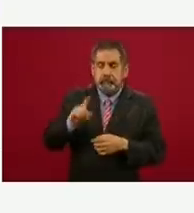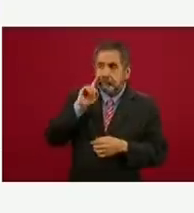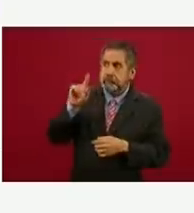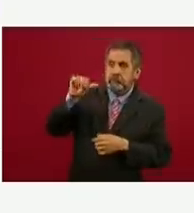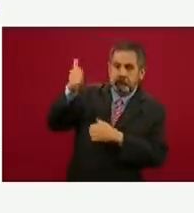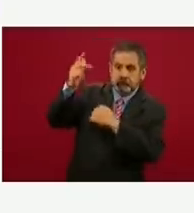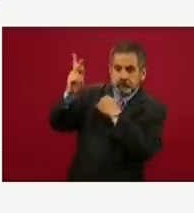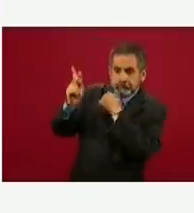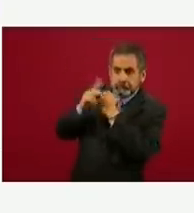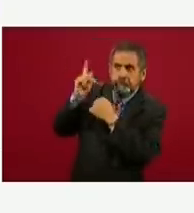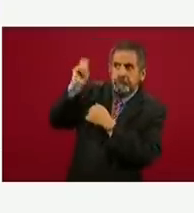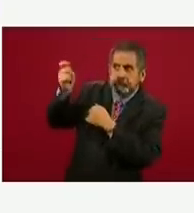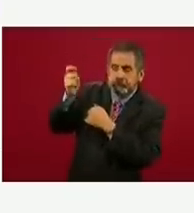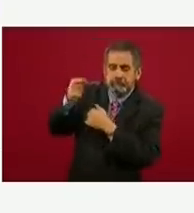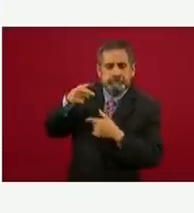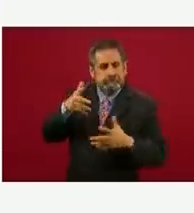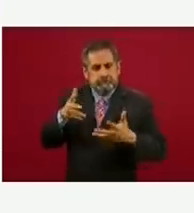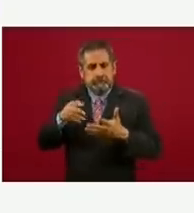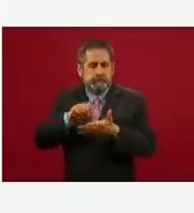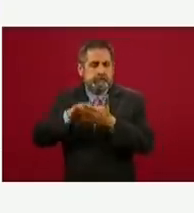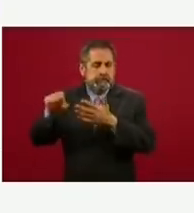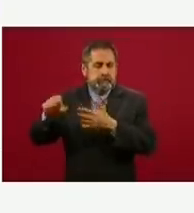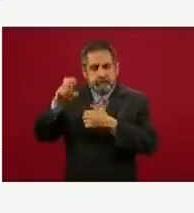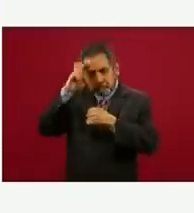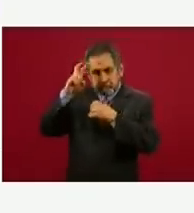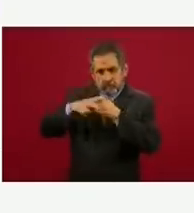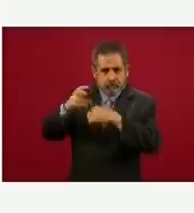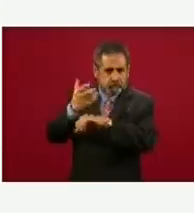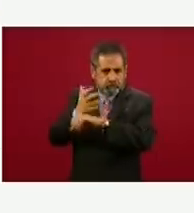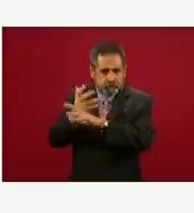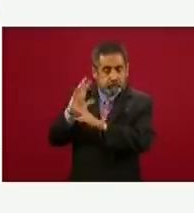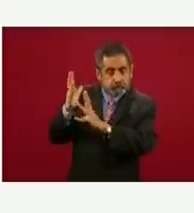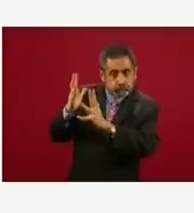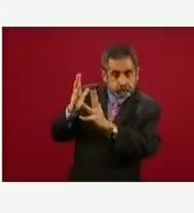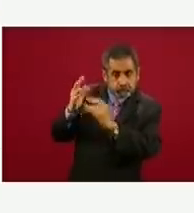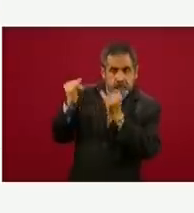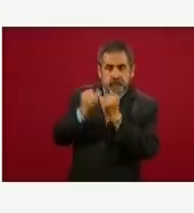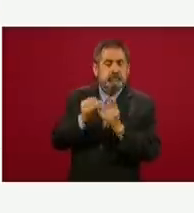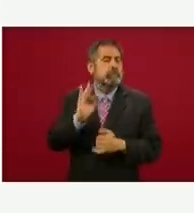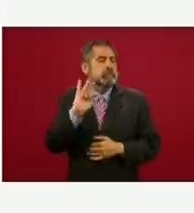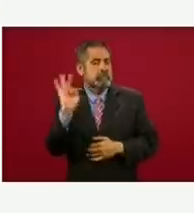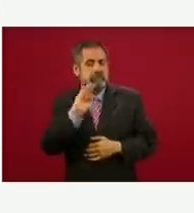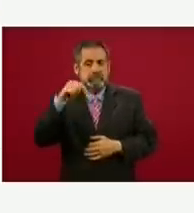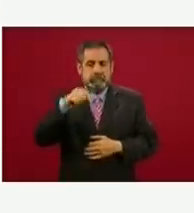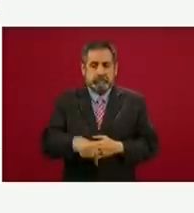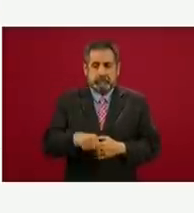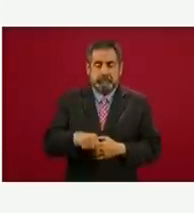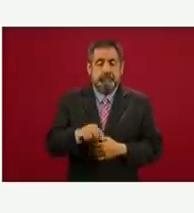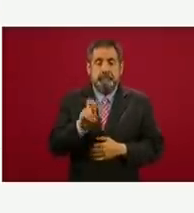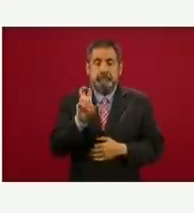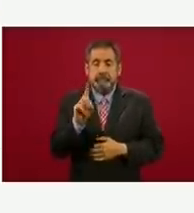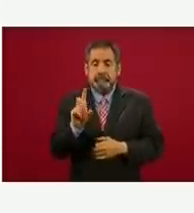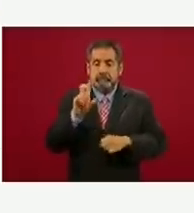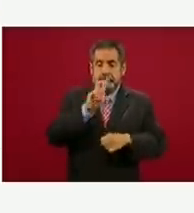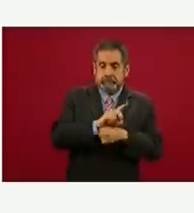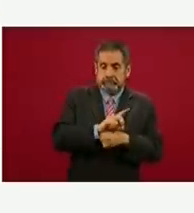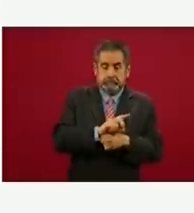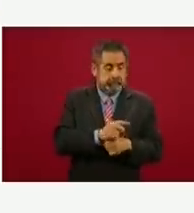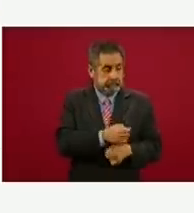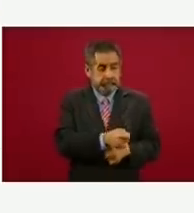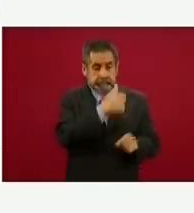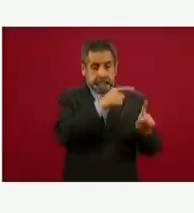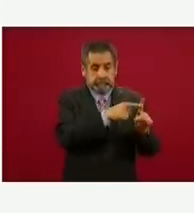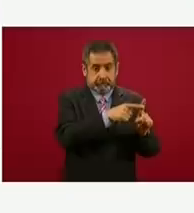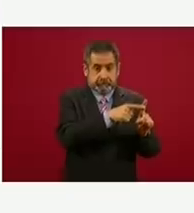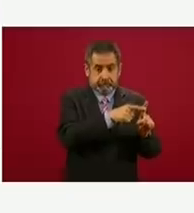que comenté, en Europa o el de Estados Unidos, es probable que tuviéramos 30 días de lapso. Esto quiere decir que